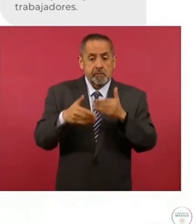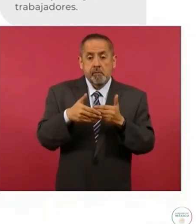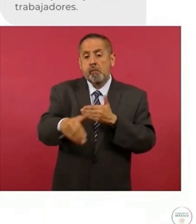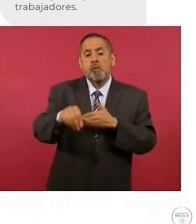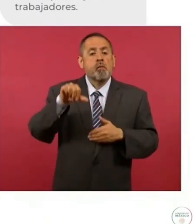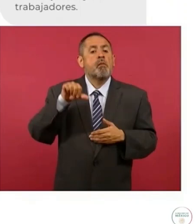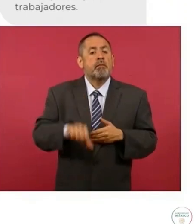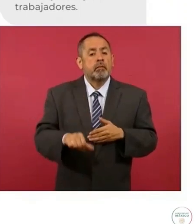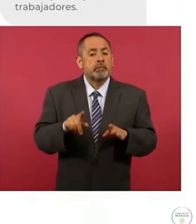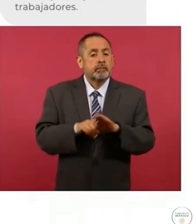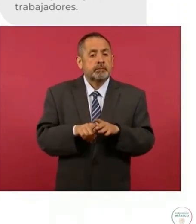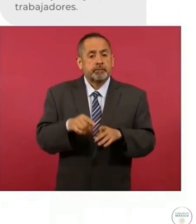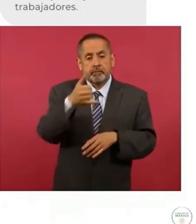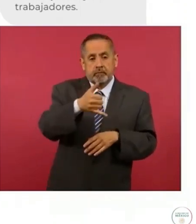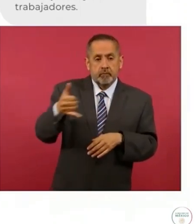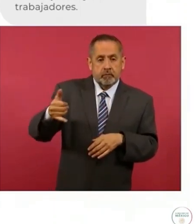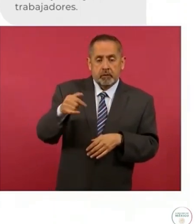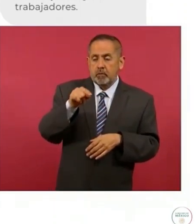mi